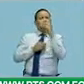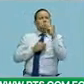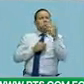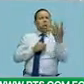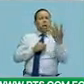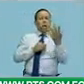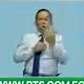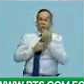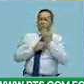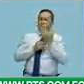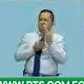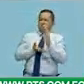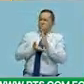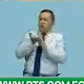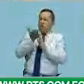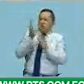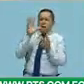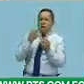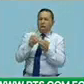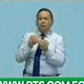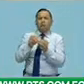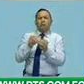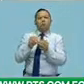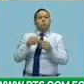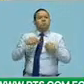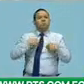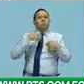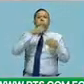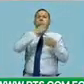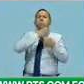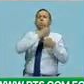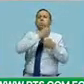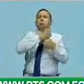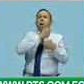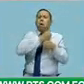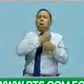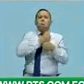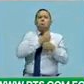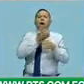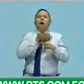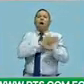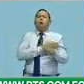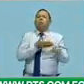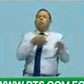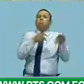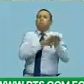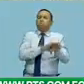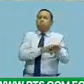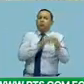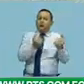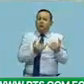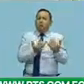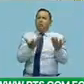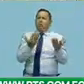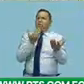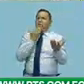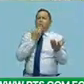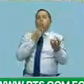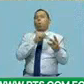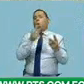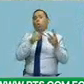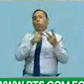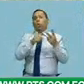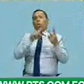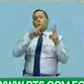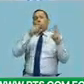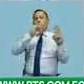dónde? Y para colmo no tengo ni gente en el negocio porque por la pandemia no puedo tener harta gente en el negocio. A Juan Zambrano le ocurre